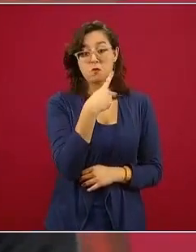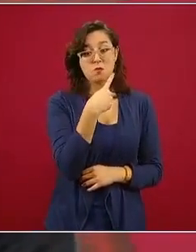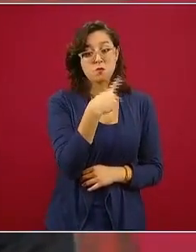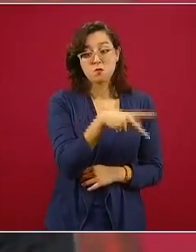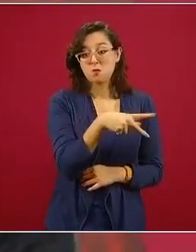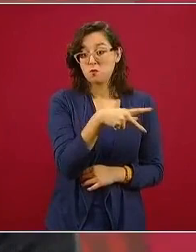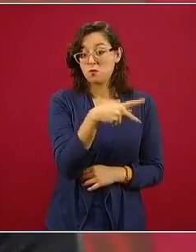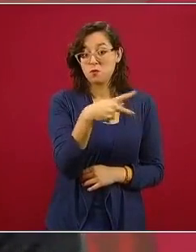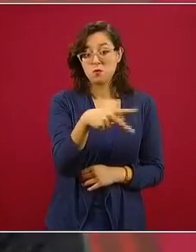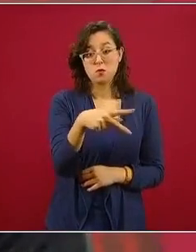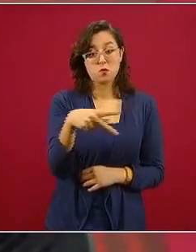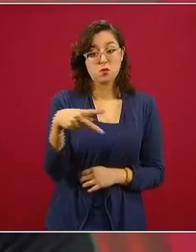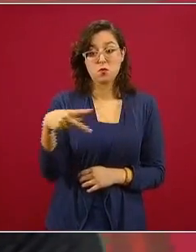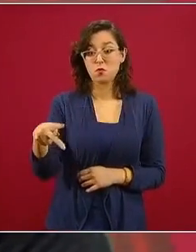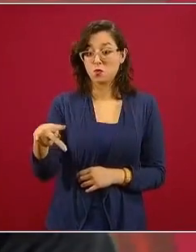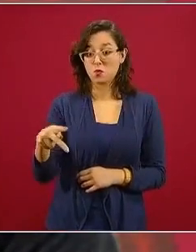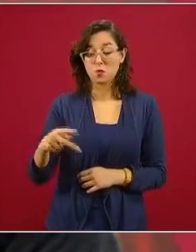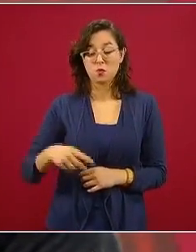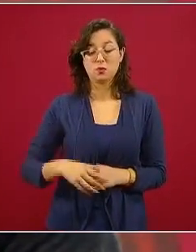propias